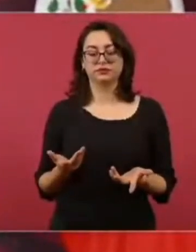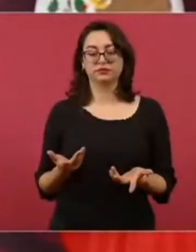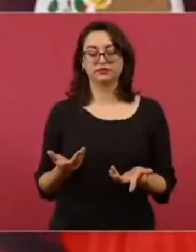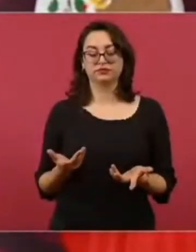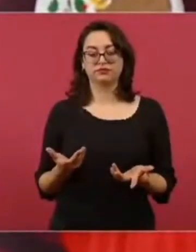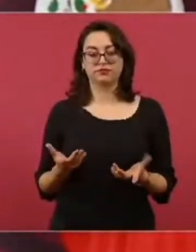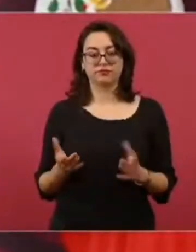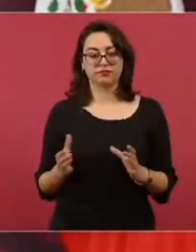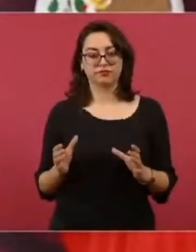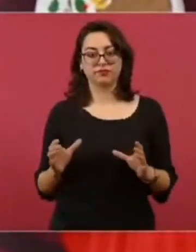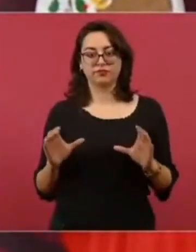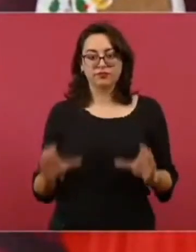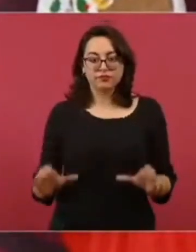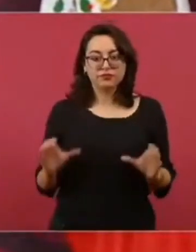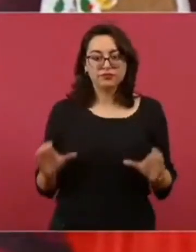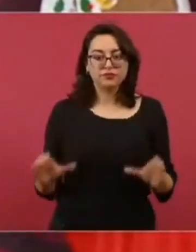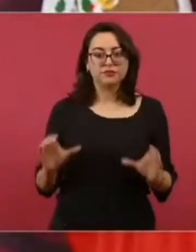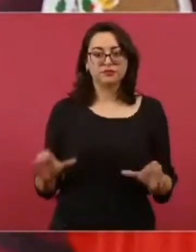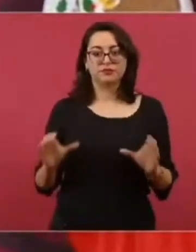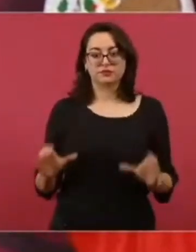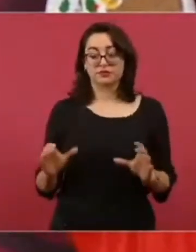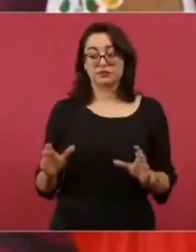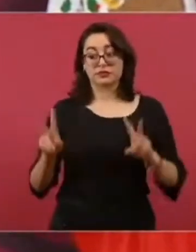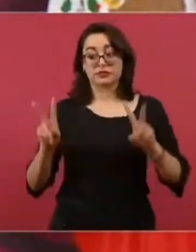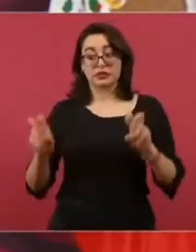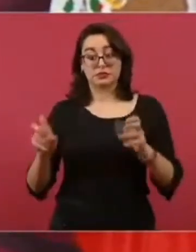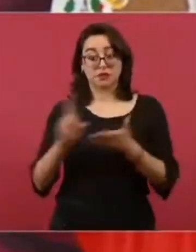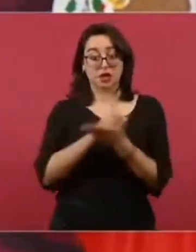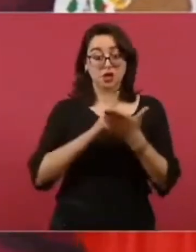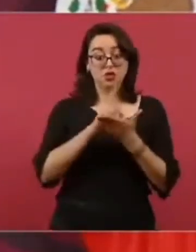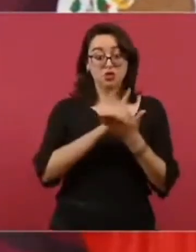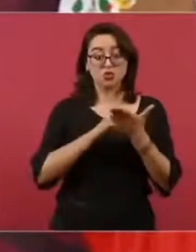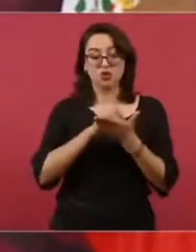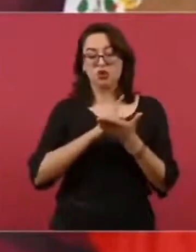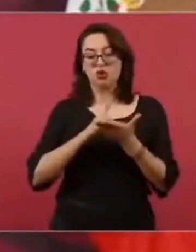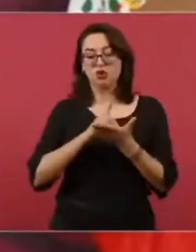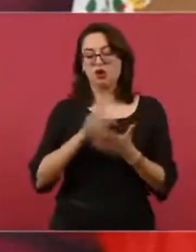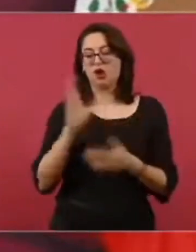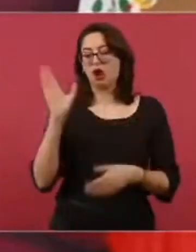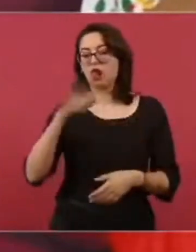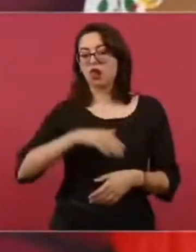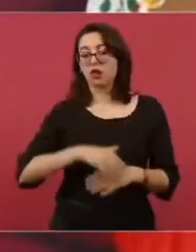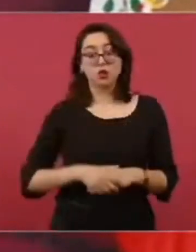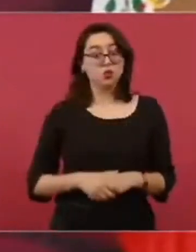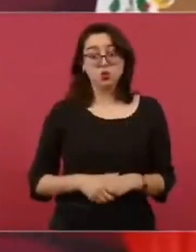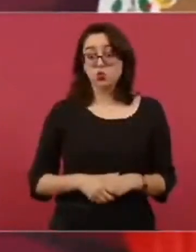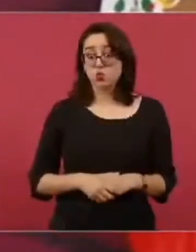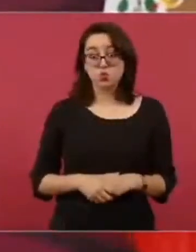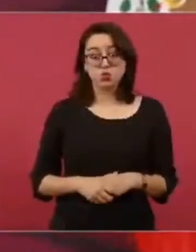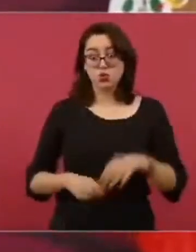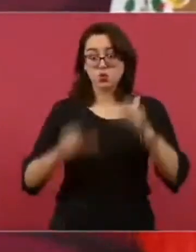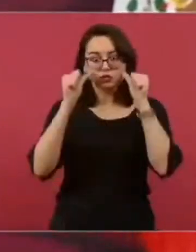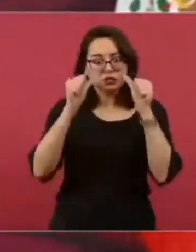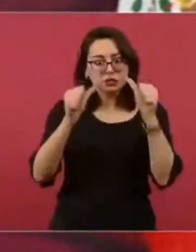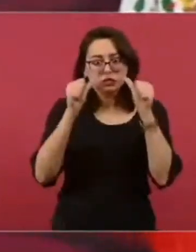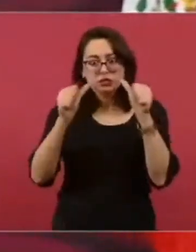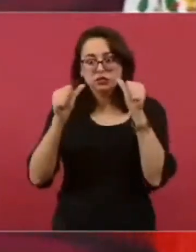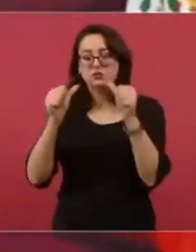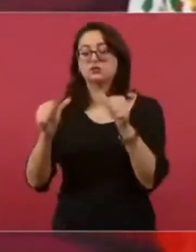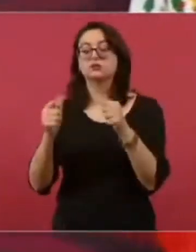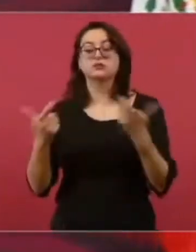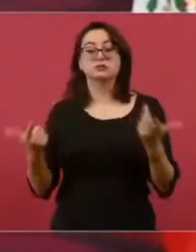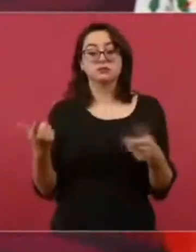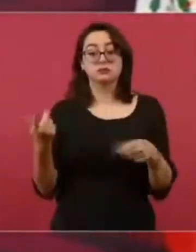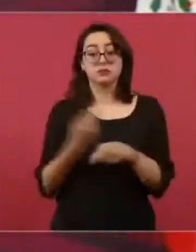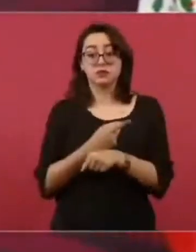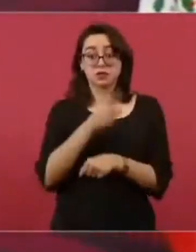descuidarnos en lo que tiene que ver con el consumo. Porque los homicidios en Guanajuato